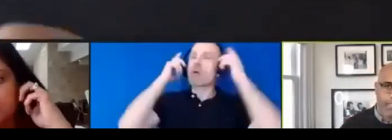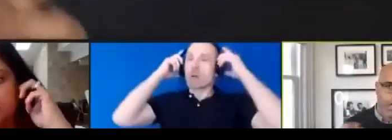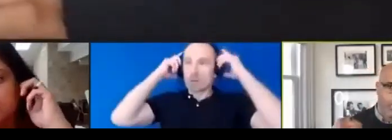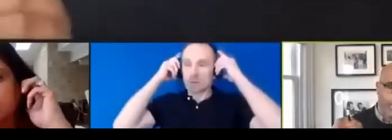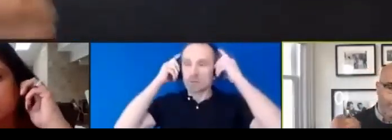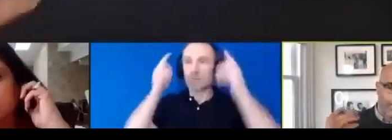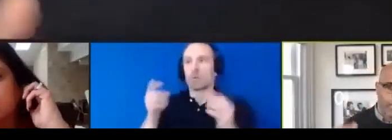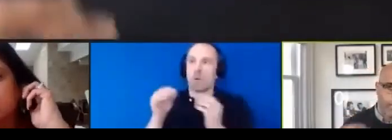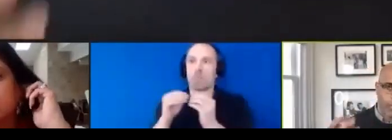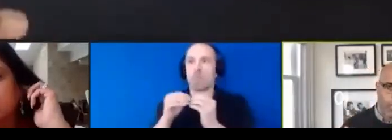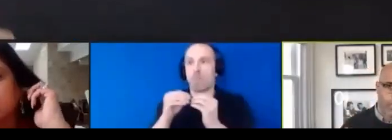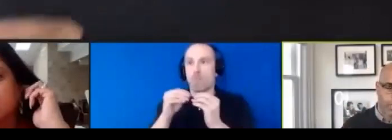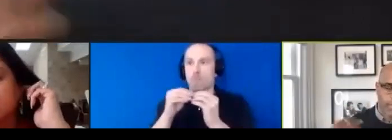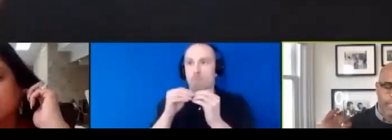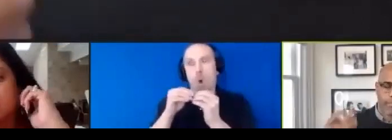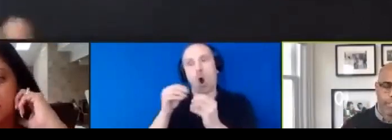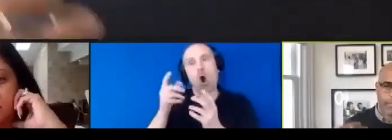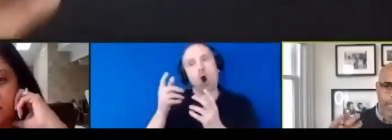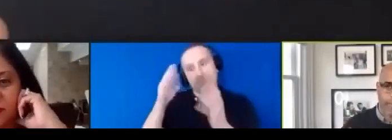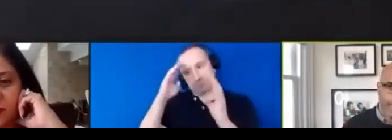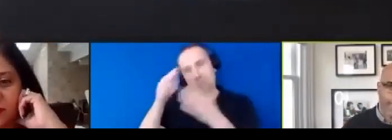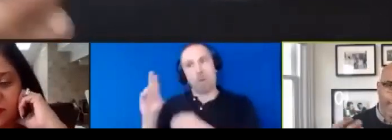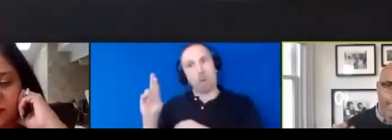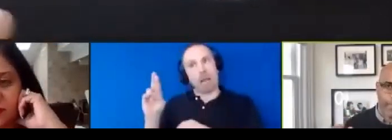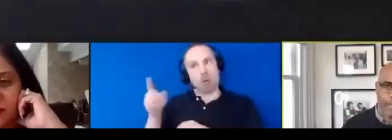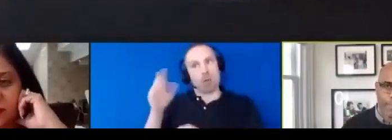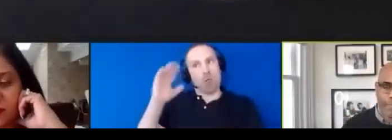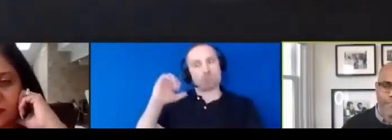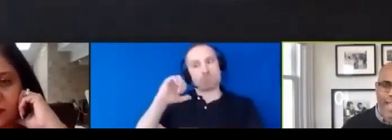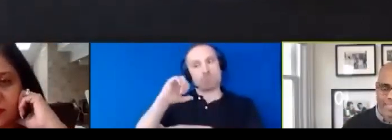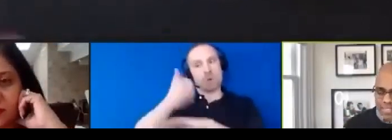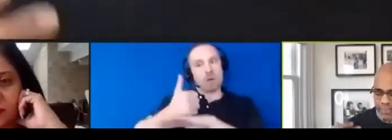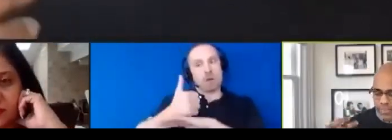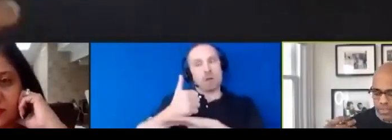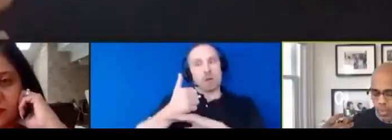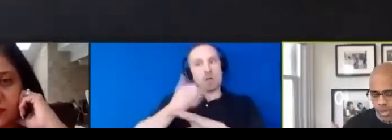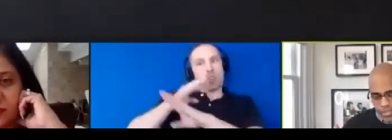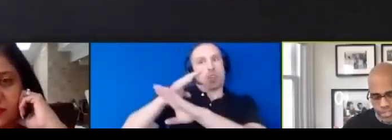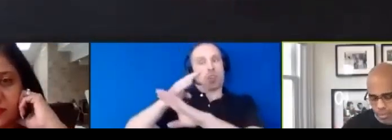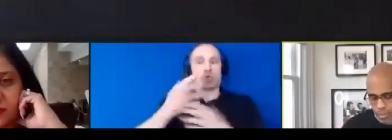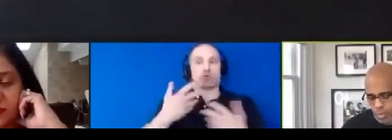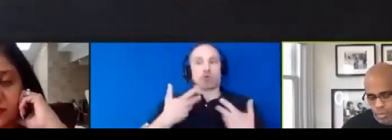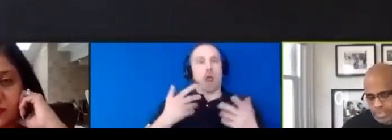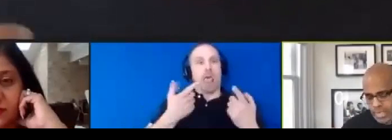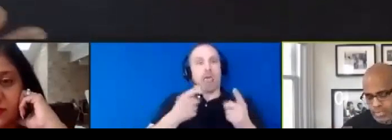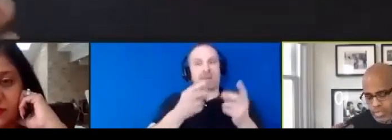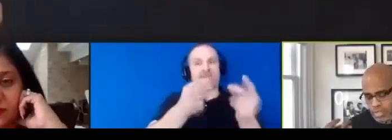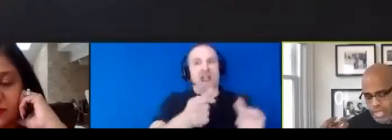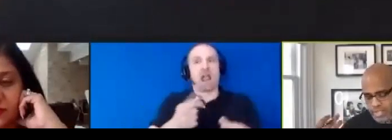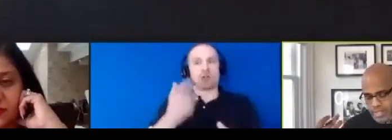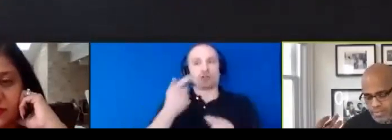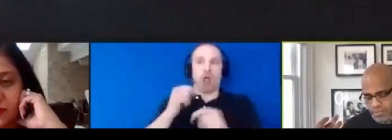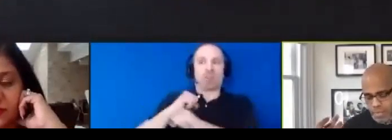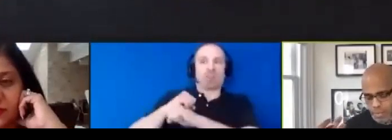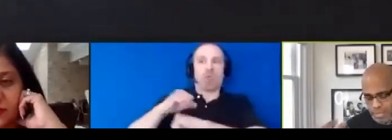la la ley la ley no se sabe cuándo se va a considerar pero en la siguiente semana